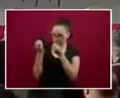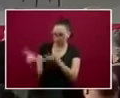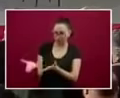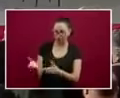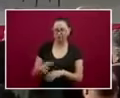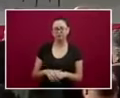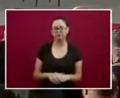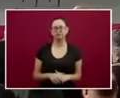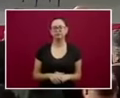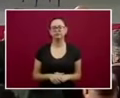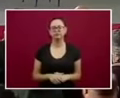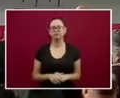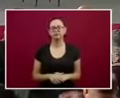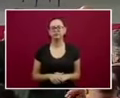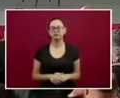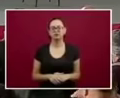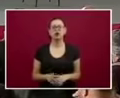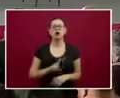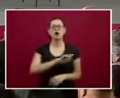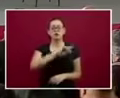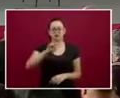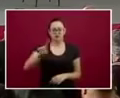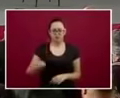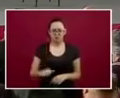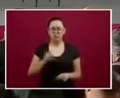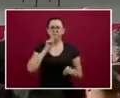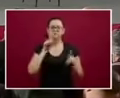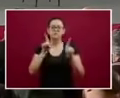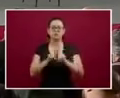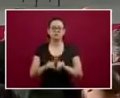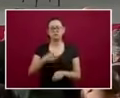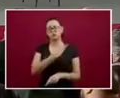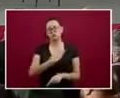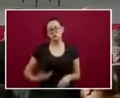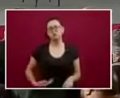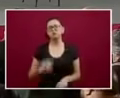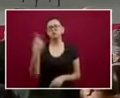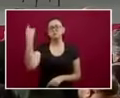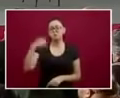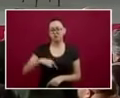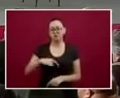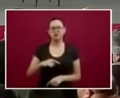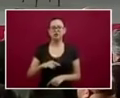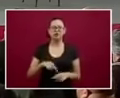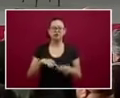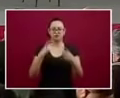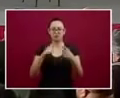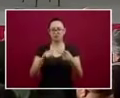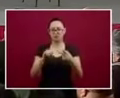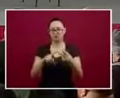pues, que afecta a quienes hemos estado luchando contra la trata, pero vamos a seguir luchando, amigo.